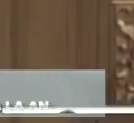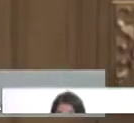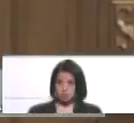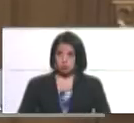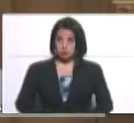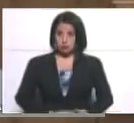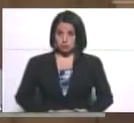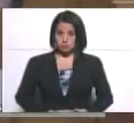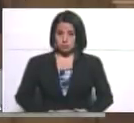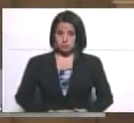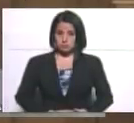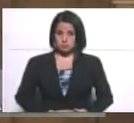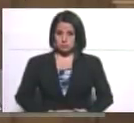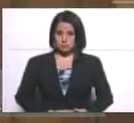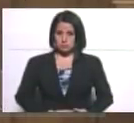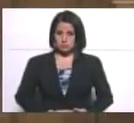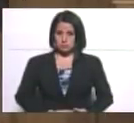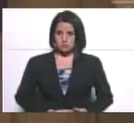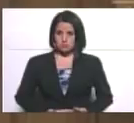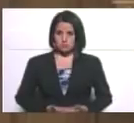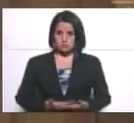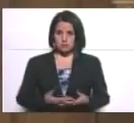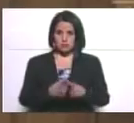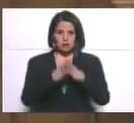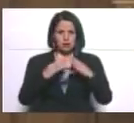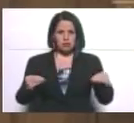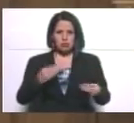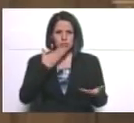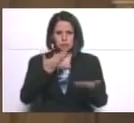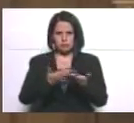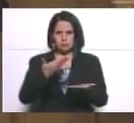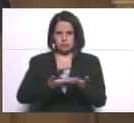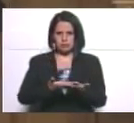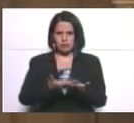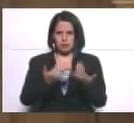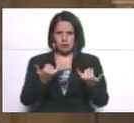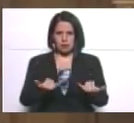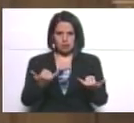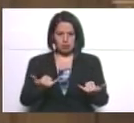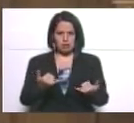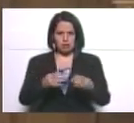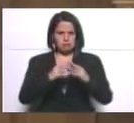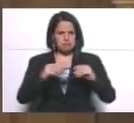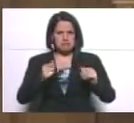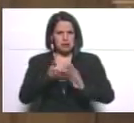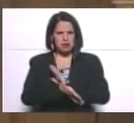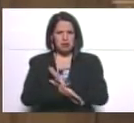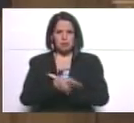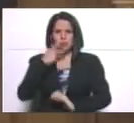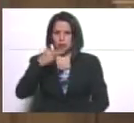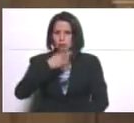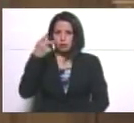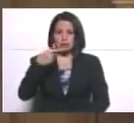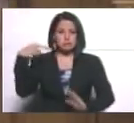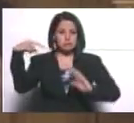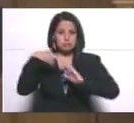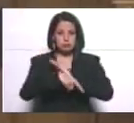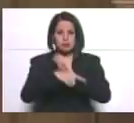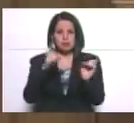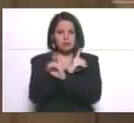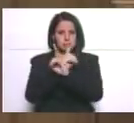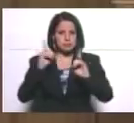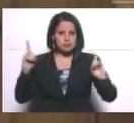veces angustian. Todas estas propuestas en el terreno político, profundizar la